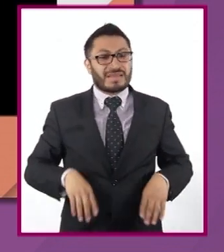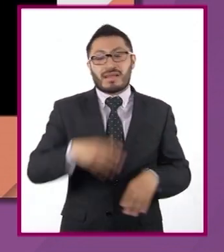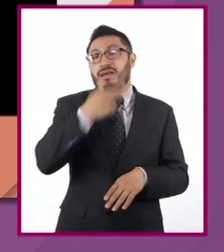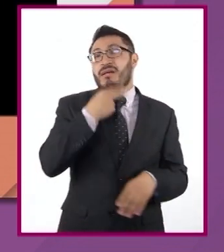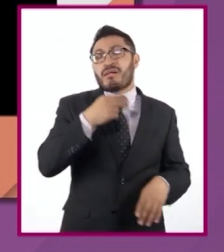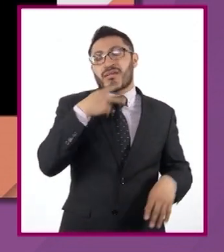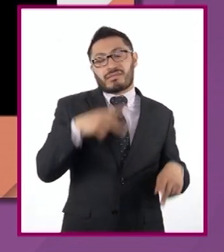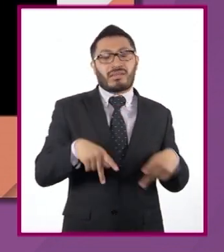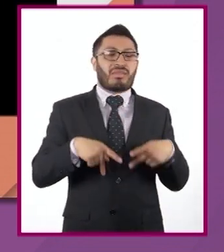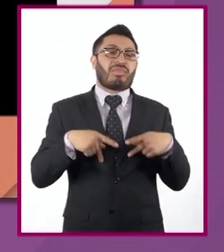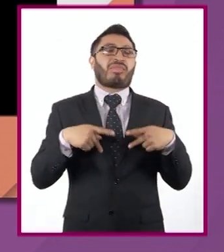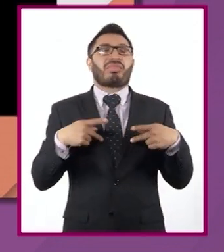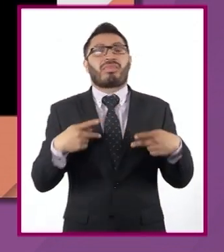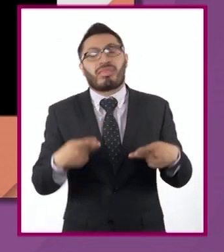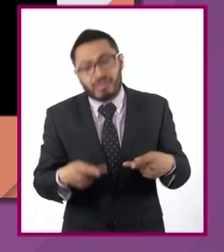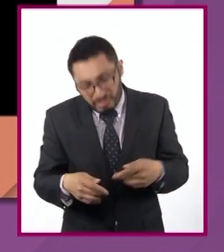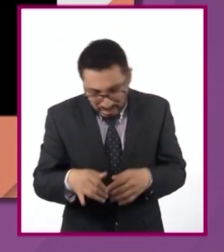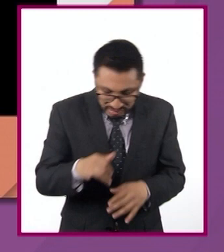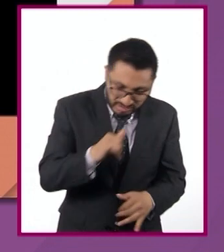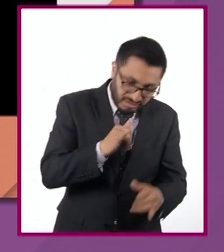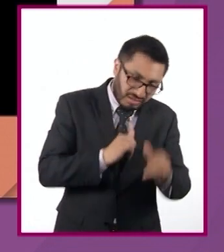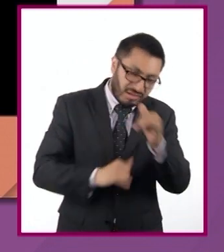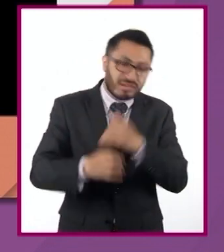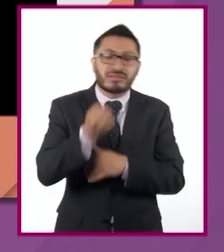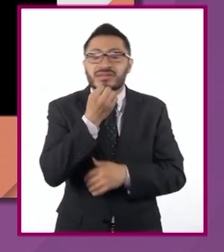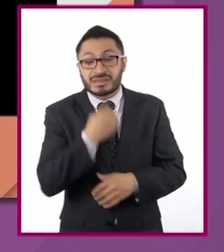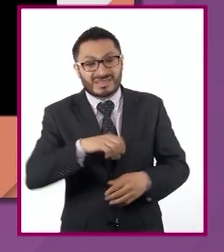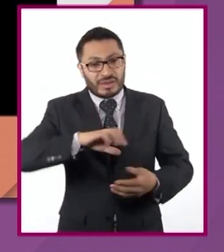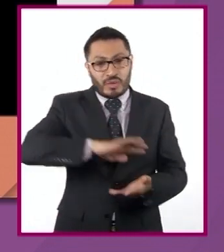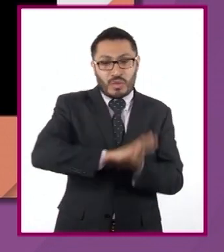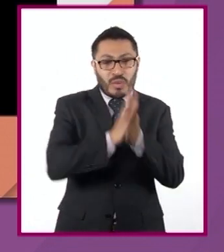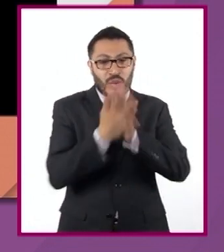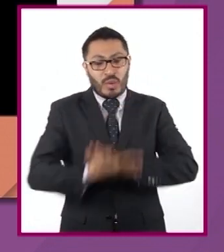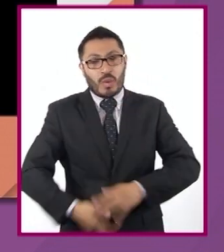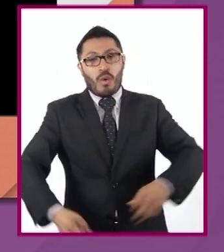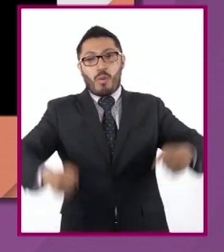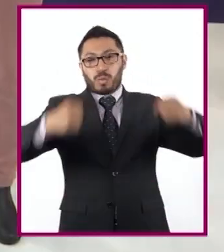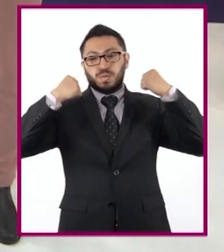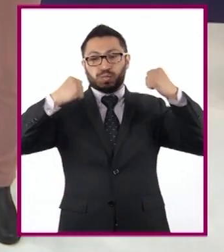hombre débil y sediento, pasa a ser un hombre fuerte y alto.